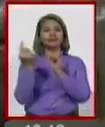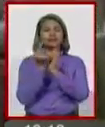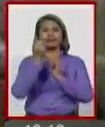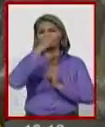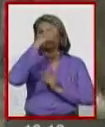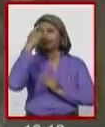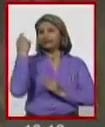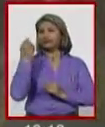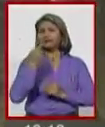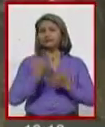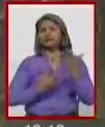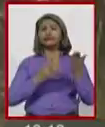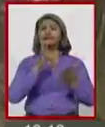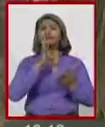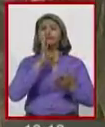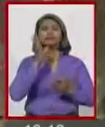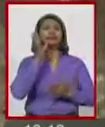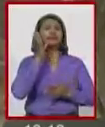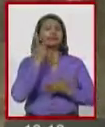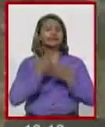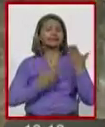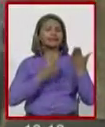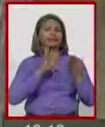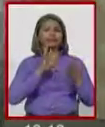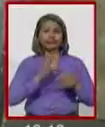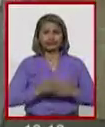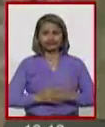borracho. ¿Qué dice tu madre de todo esto?